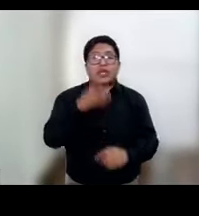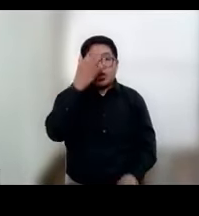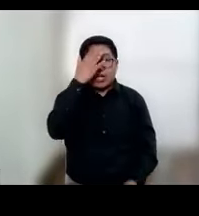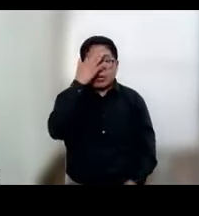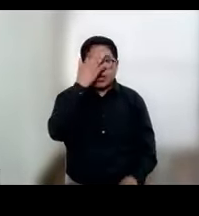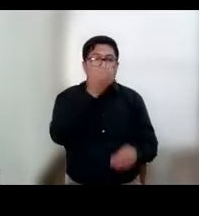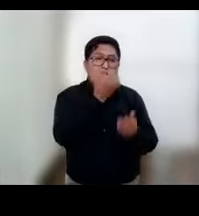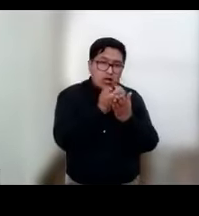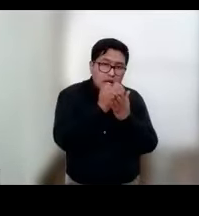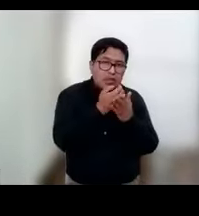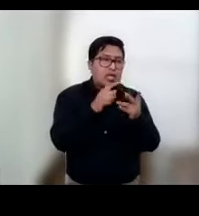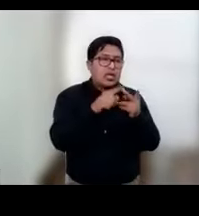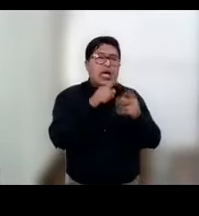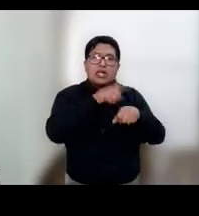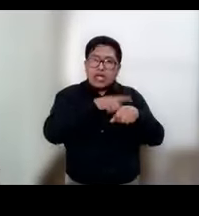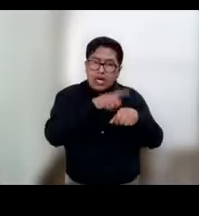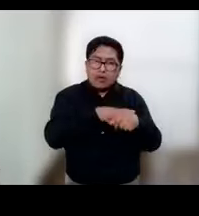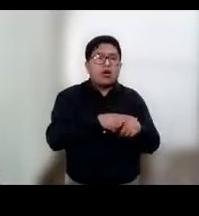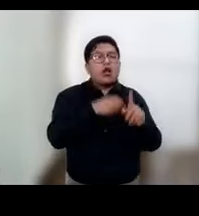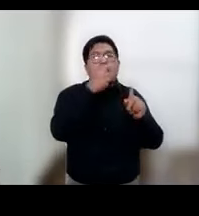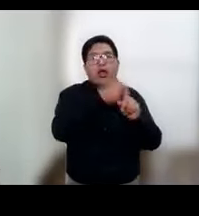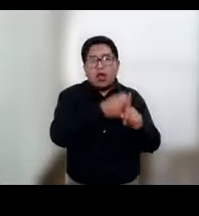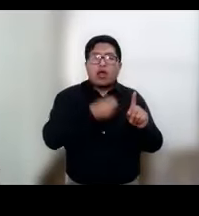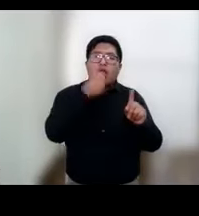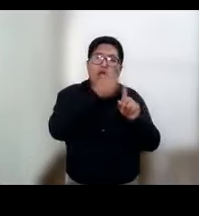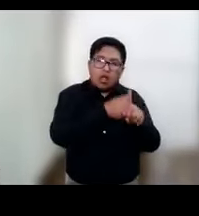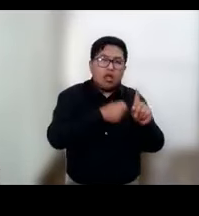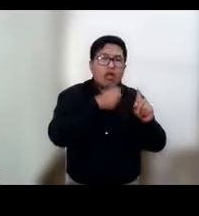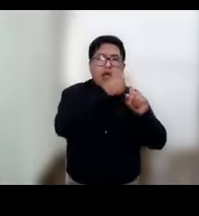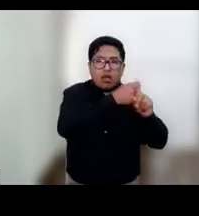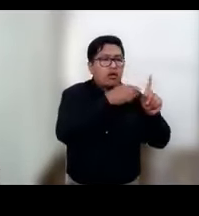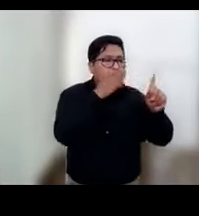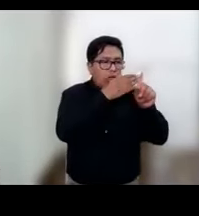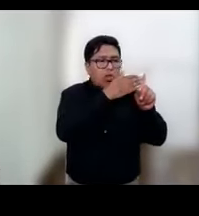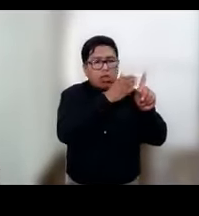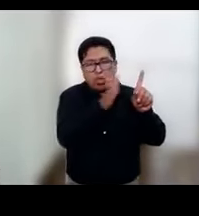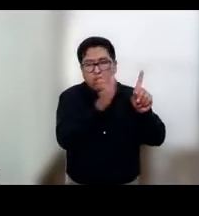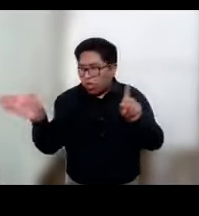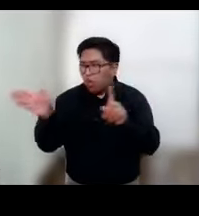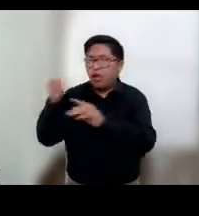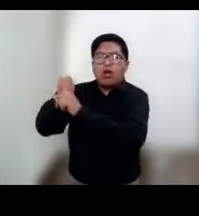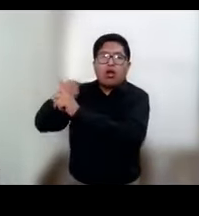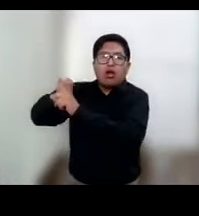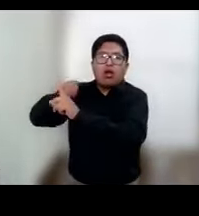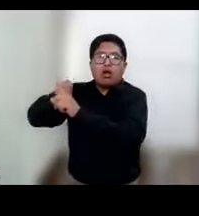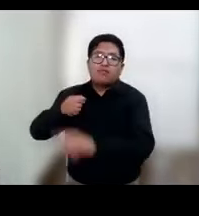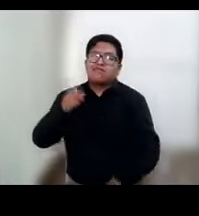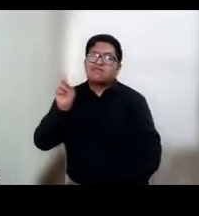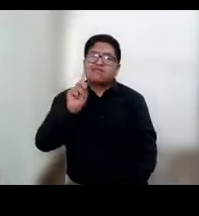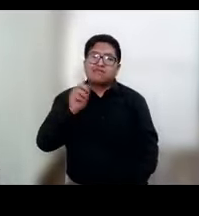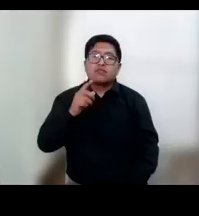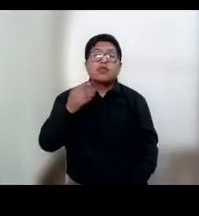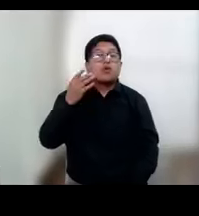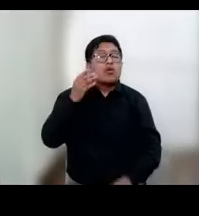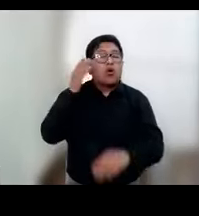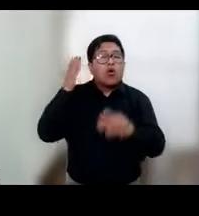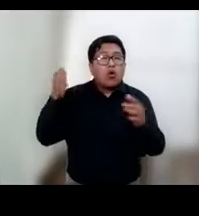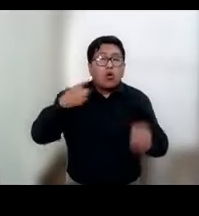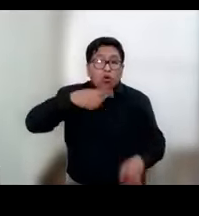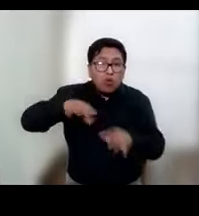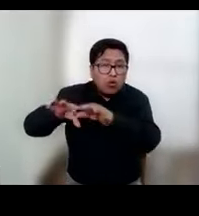recursos que tenemos en batallas estériles entre nosotras si nosotros o cuando la centralidad es voltear juntos y